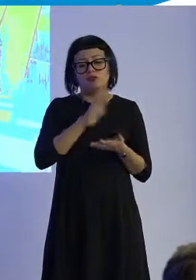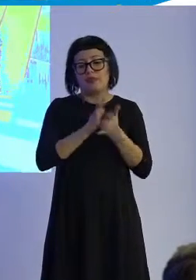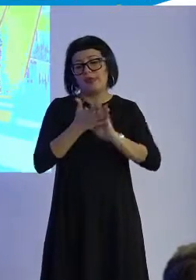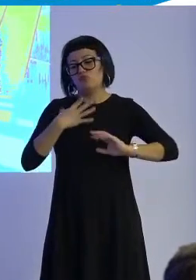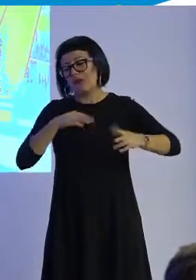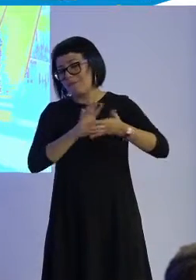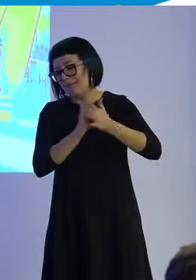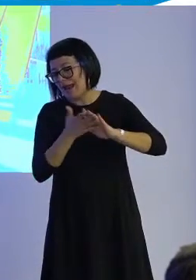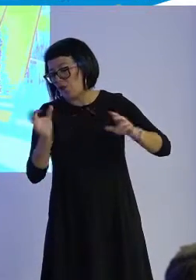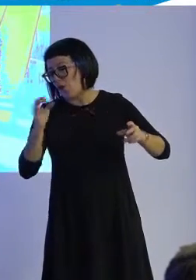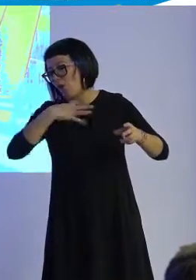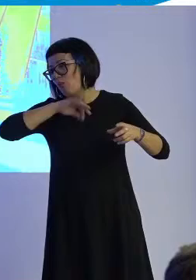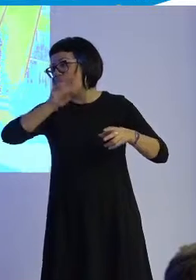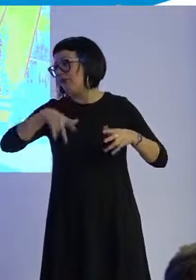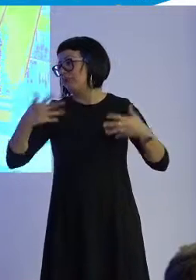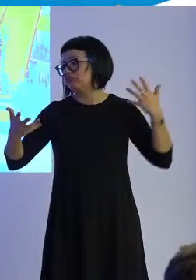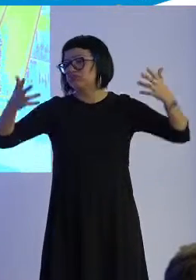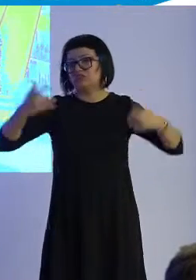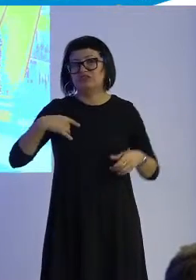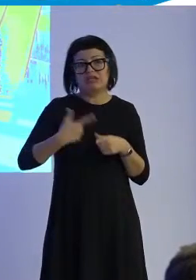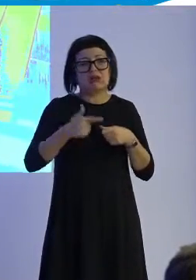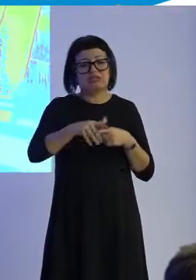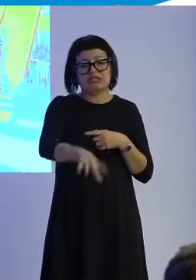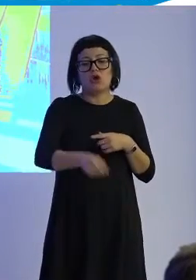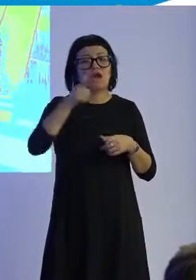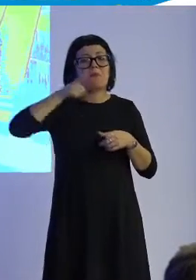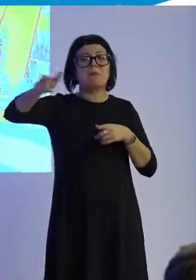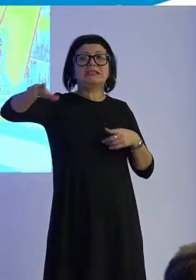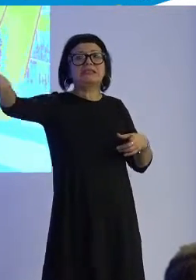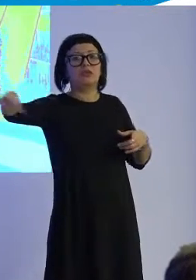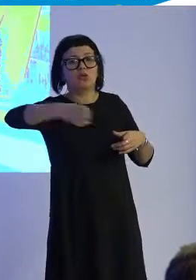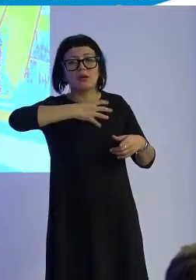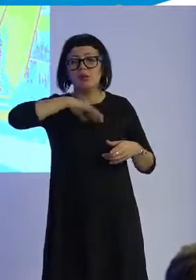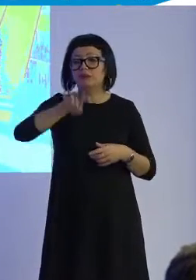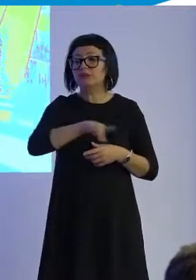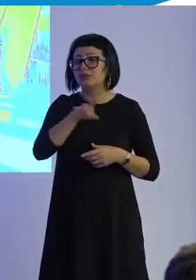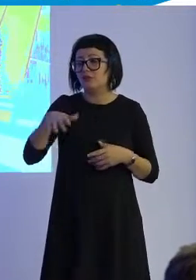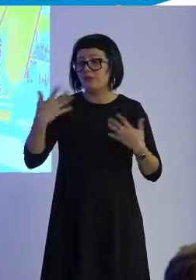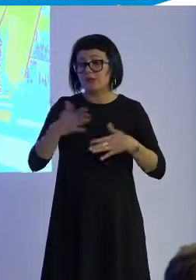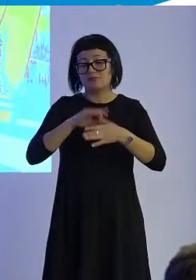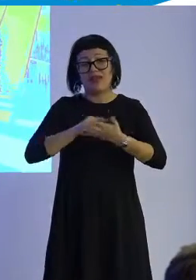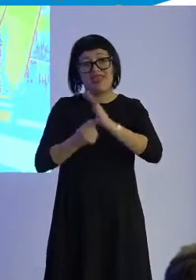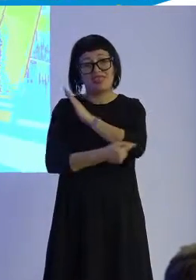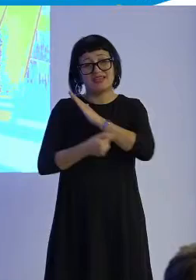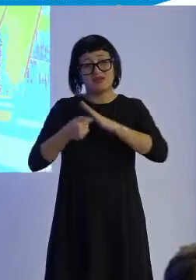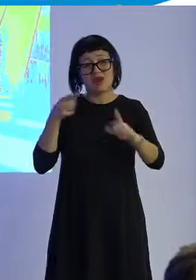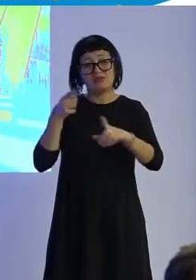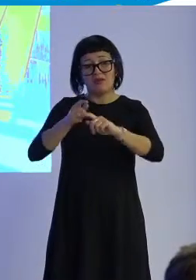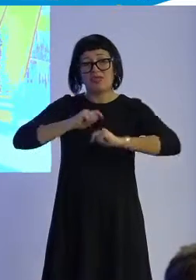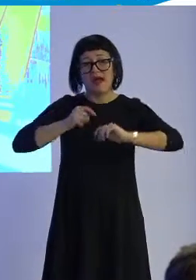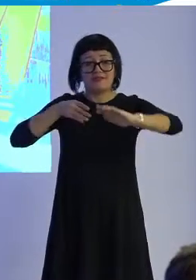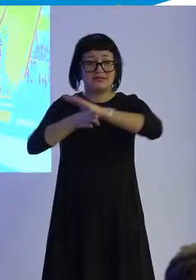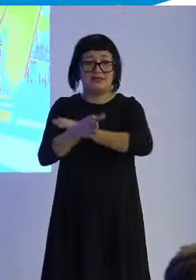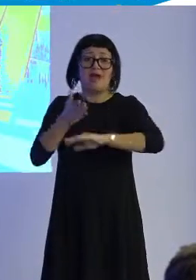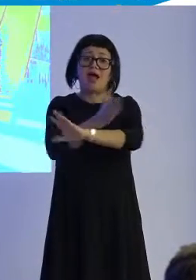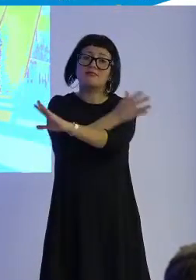mano o voy a poder coger cosas que están más lejos de mí o no. Entonces eso, a la hora de diseñarlo para hacer accesible, también hay que